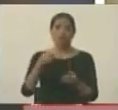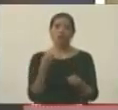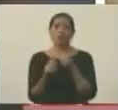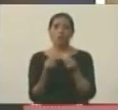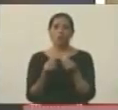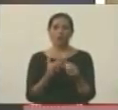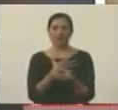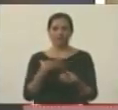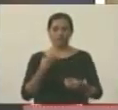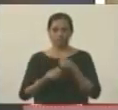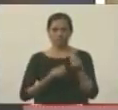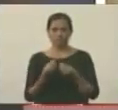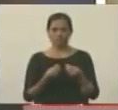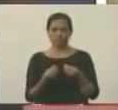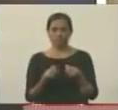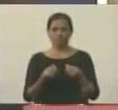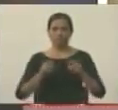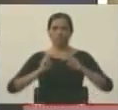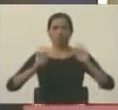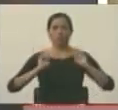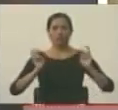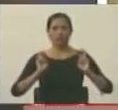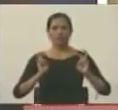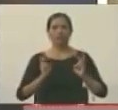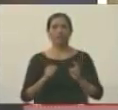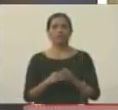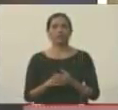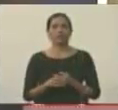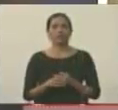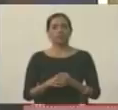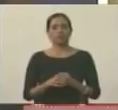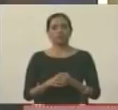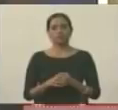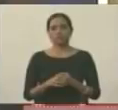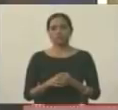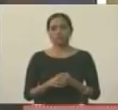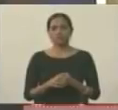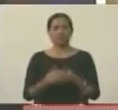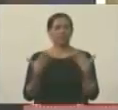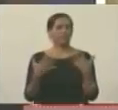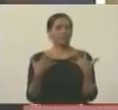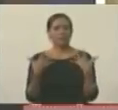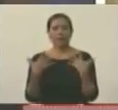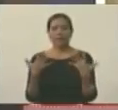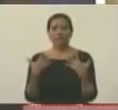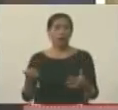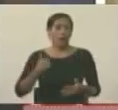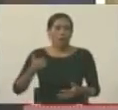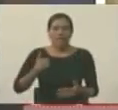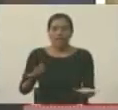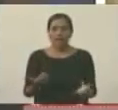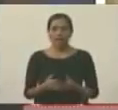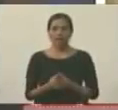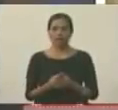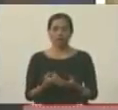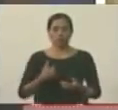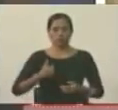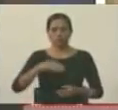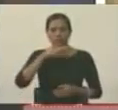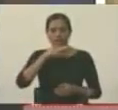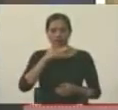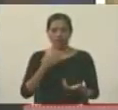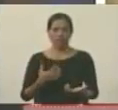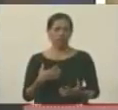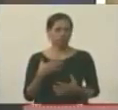a un nivel de desesperación todavía no cualquiera vale tú sabes que uno actuando un nivel de rabia tú agarran una